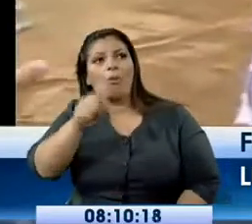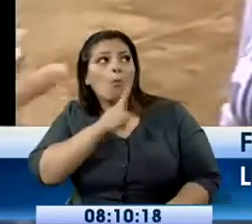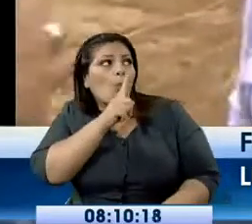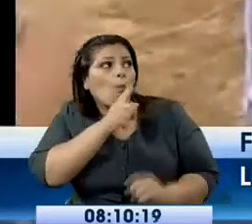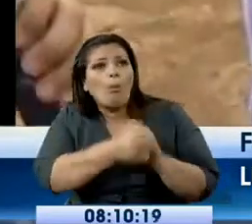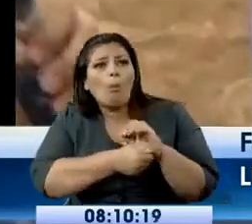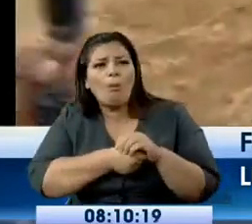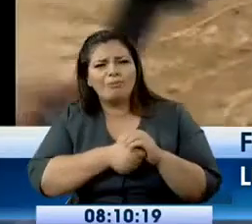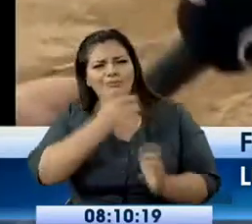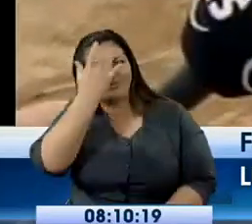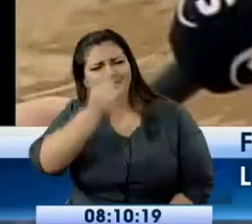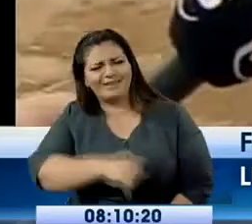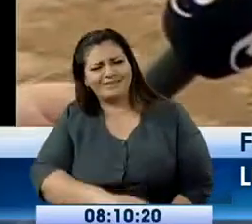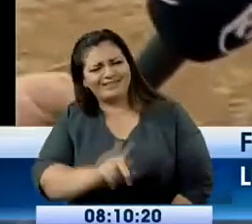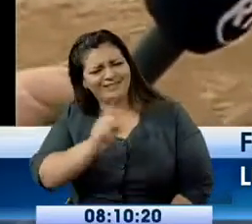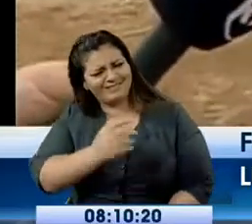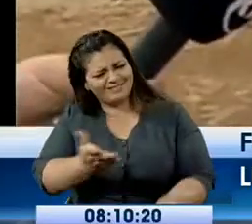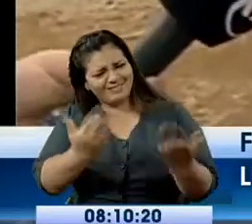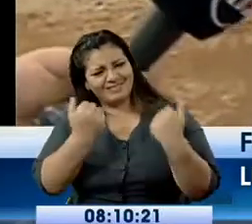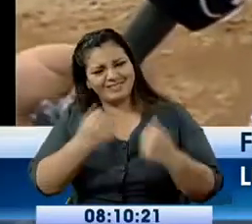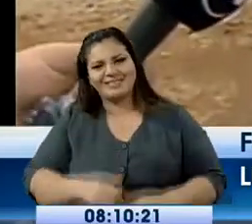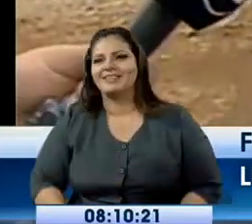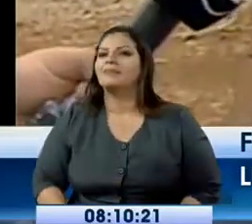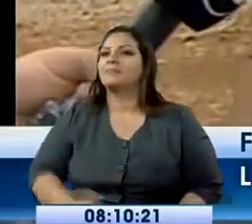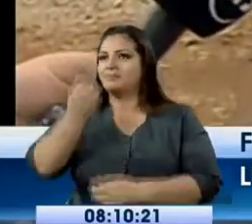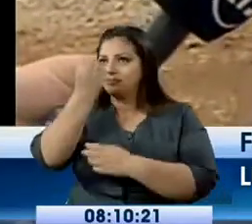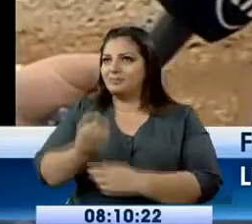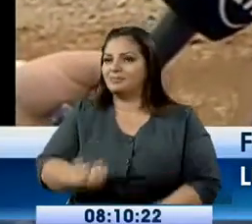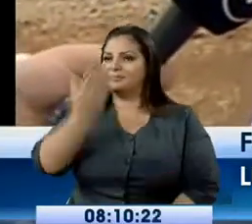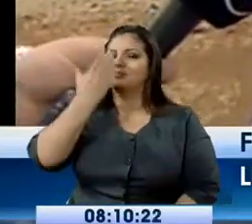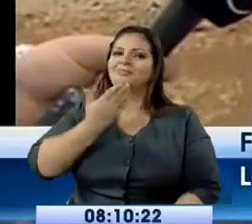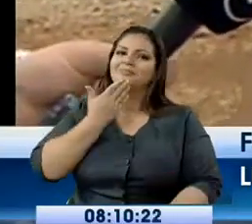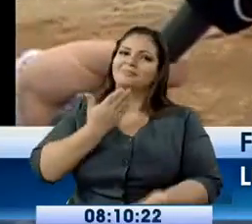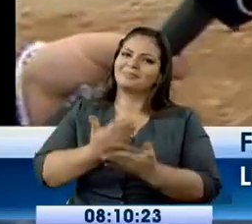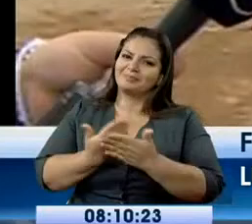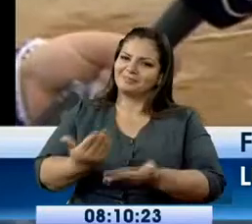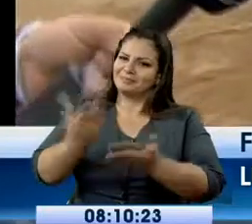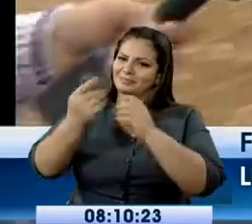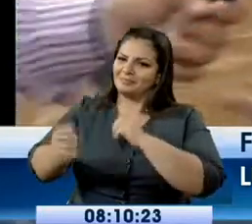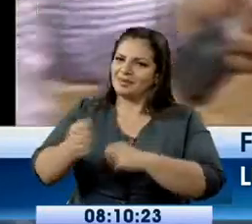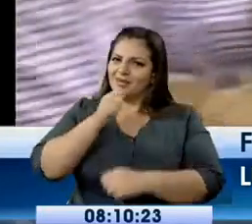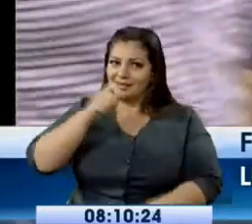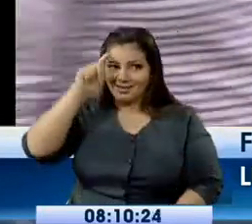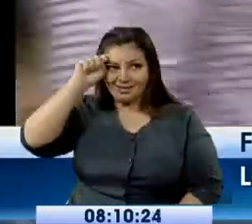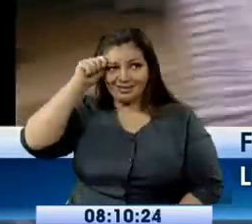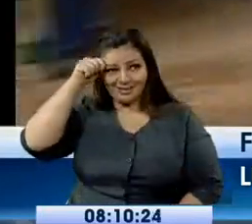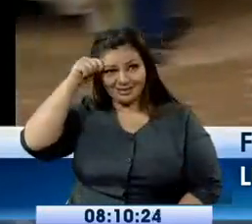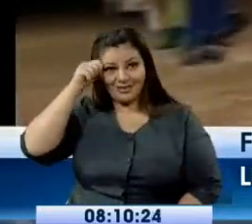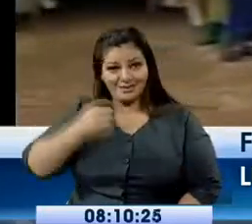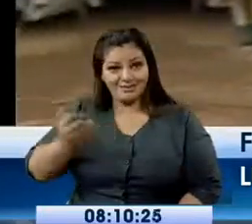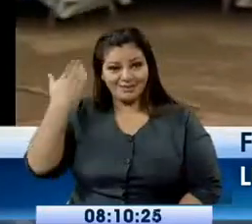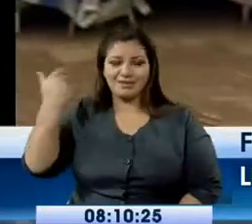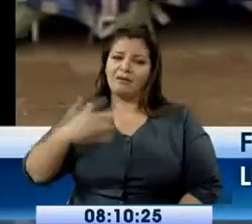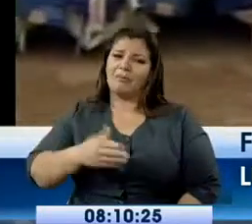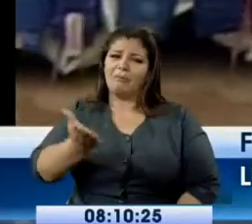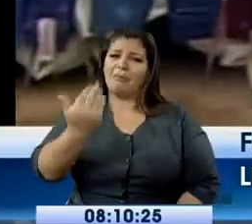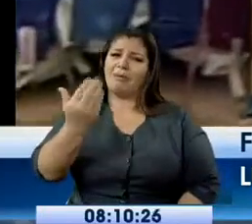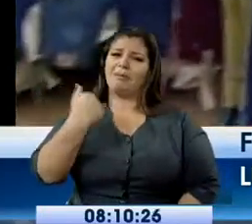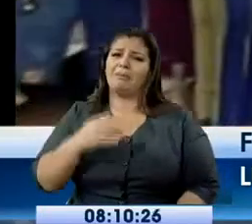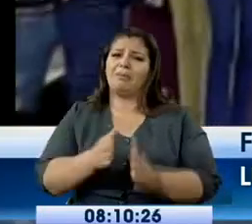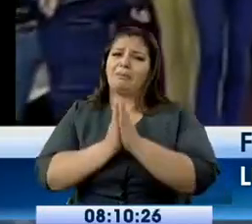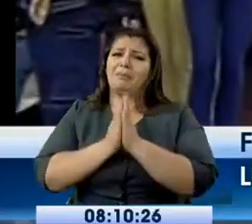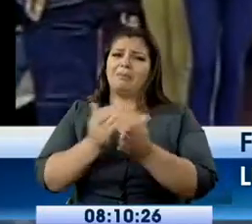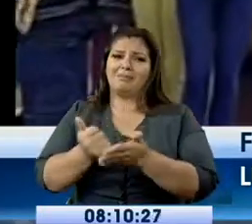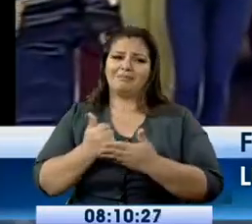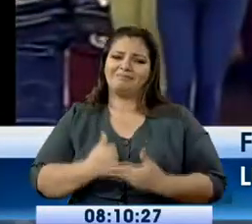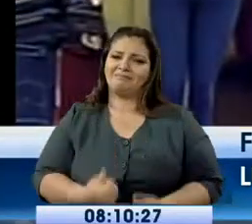todos escondidos los comerciantes. Muy buenos días y agradeciéndole primeramente a usted. Se recordará el tiempo que le pedimos ayuda. Y le agradecemos